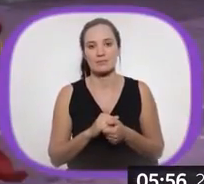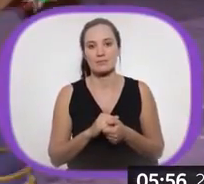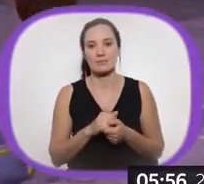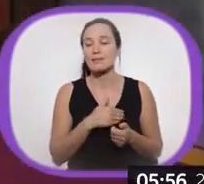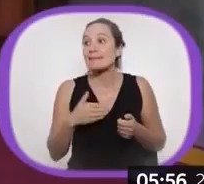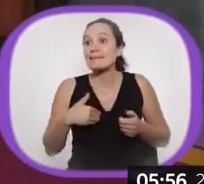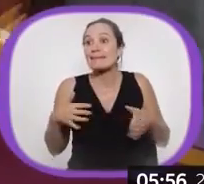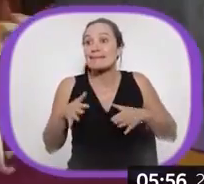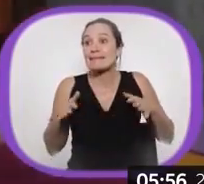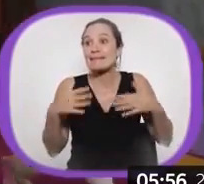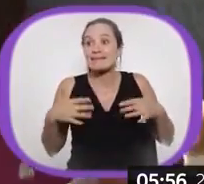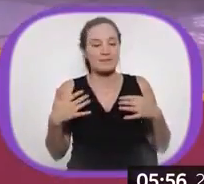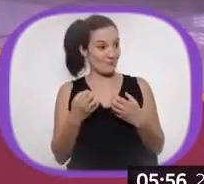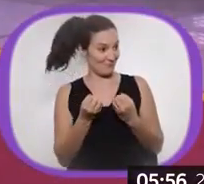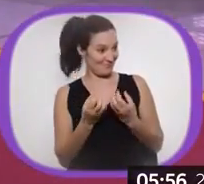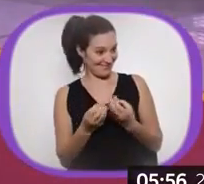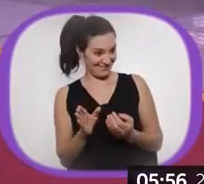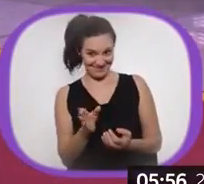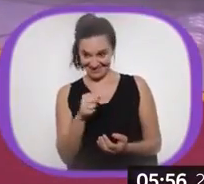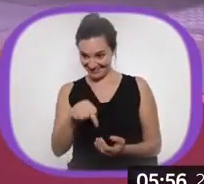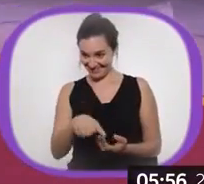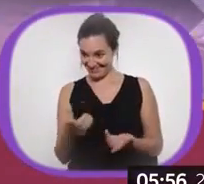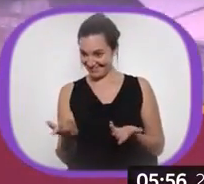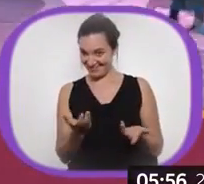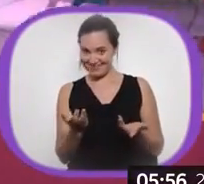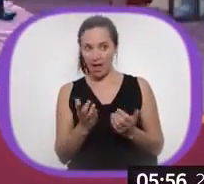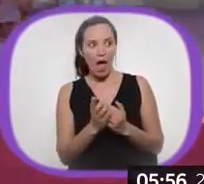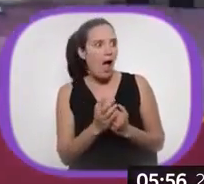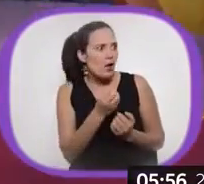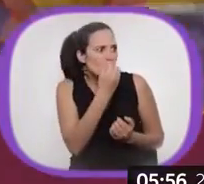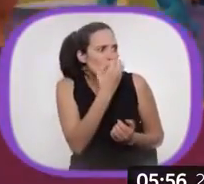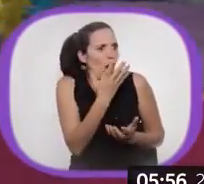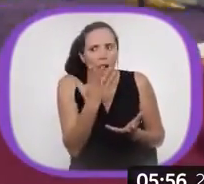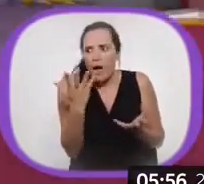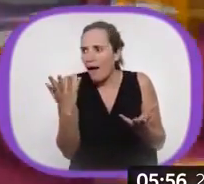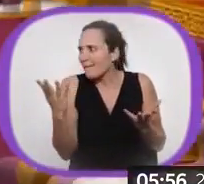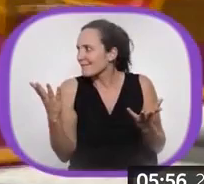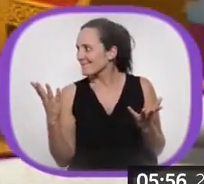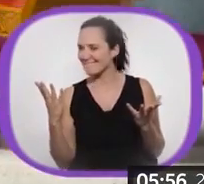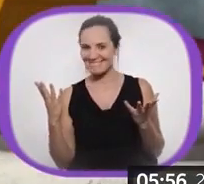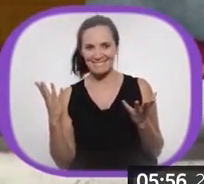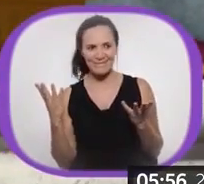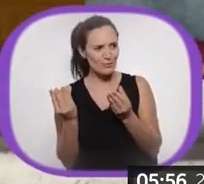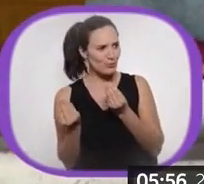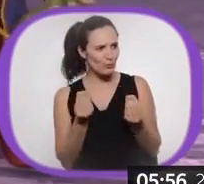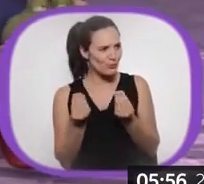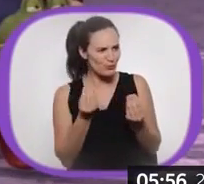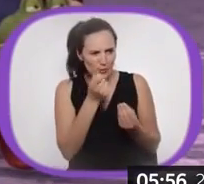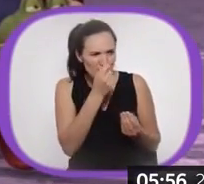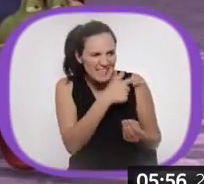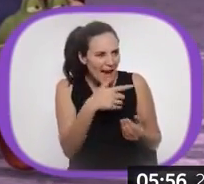¡Mamá! ¿Cómo está todo por aquí? ¡Ah! ¡Oh, todo está reluciente! ¿Cómo pudieron dejarlo tan